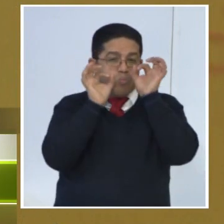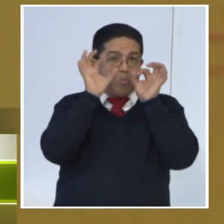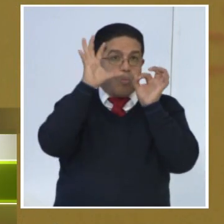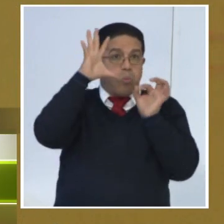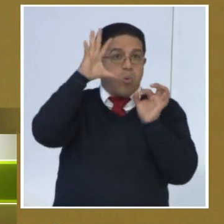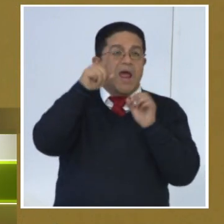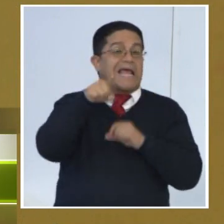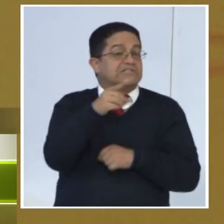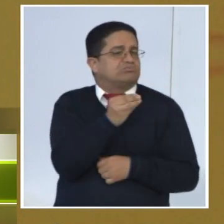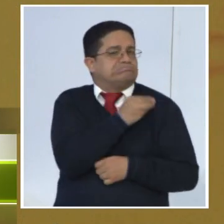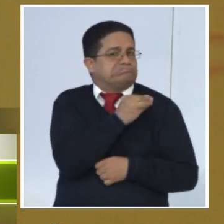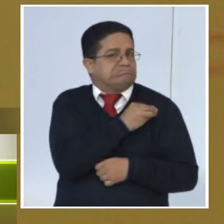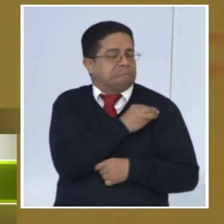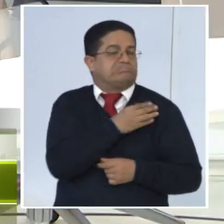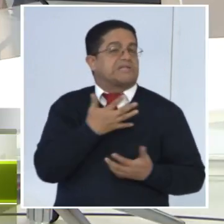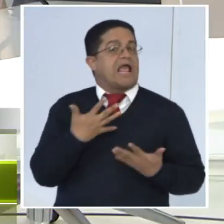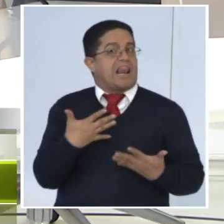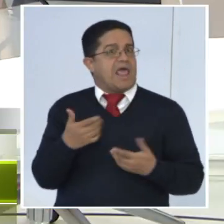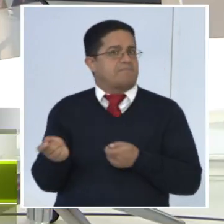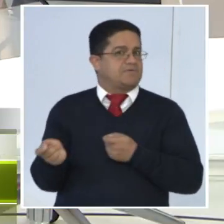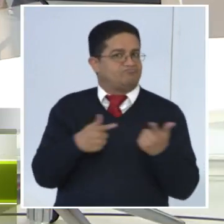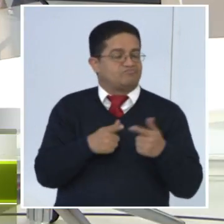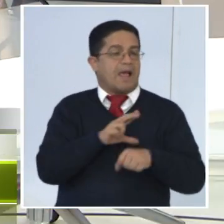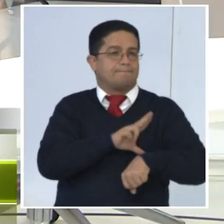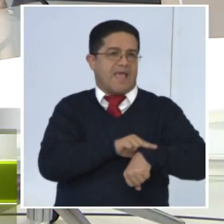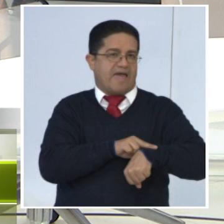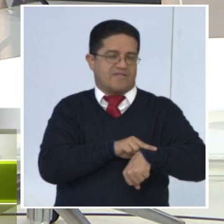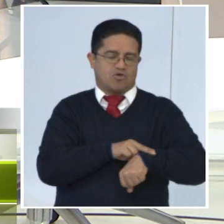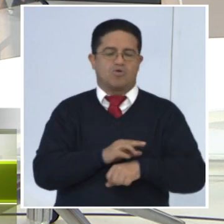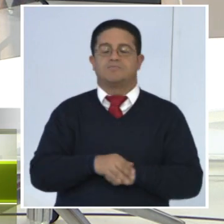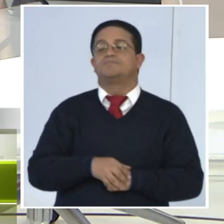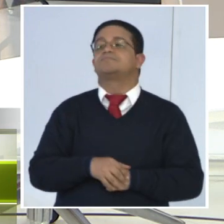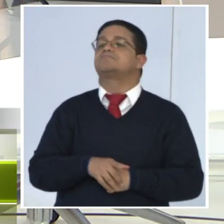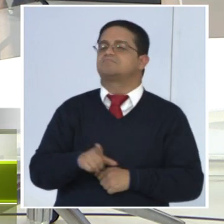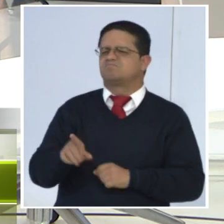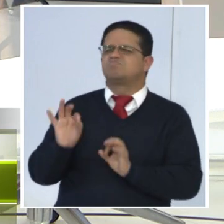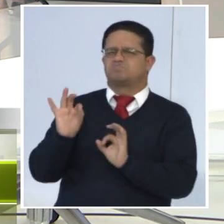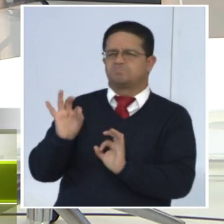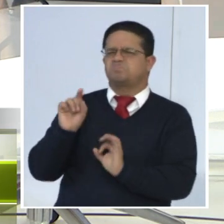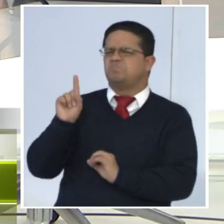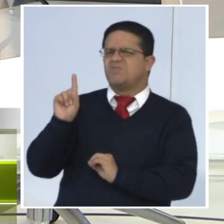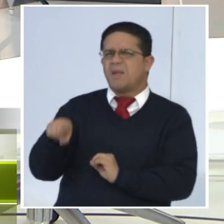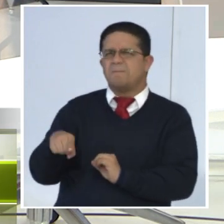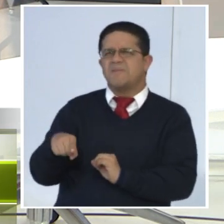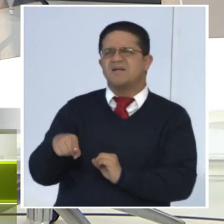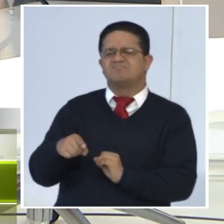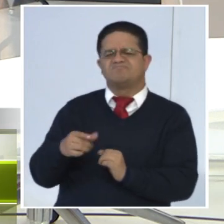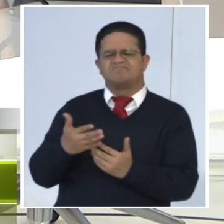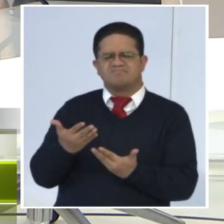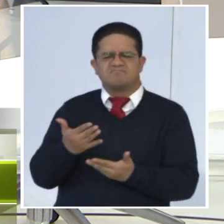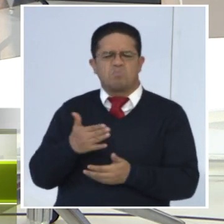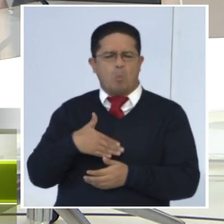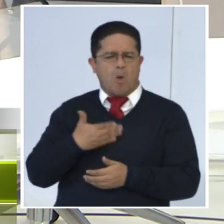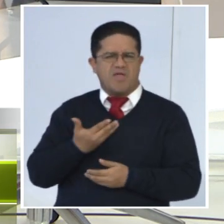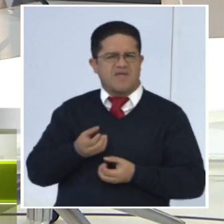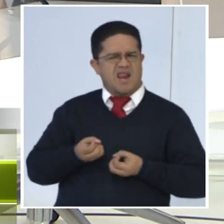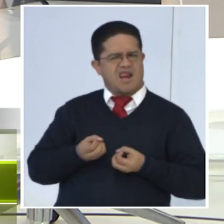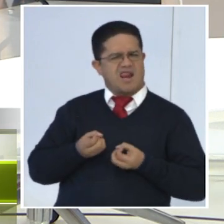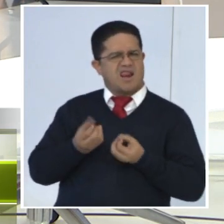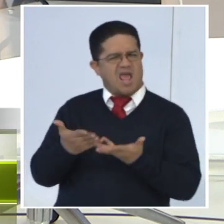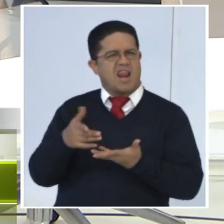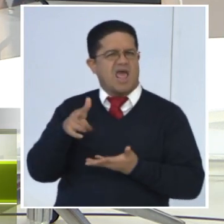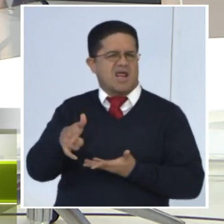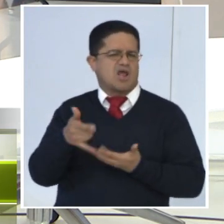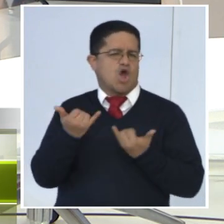esos son signos de alarma para acudir al oftalmólogo. Por supuesto. Además, ¿qué podemos obsequiar durante estas épocas? Que,